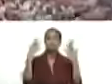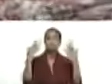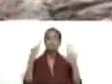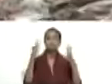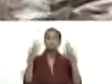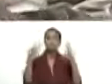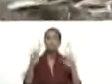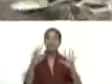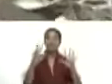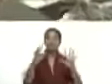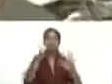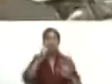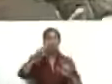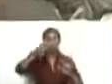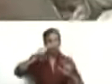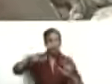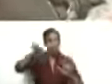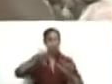apellidos.